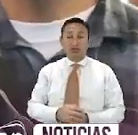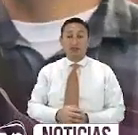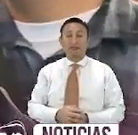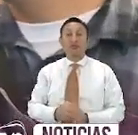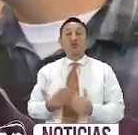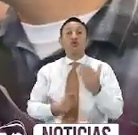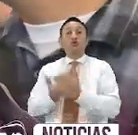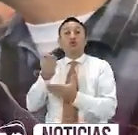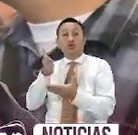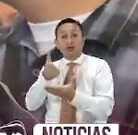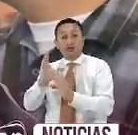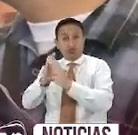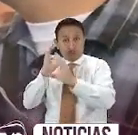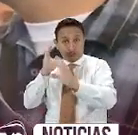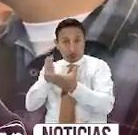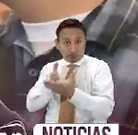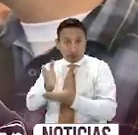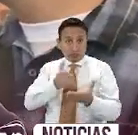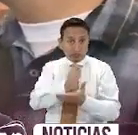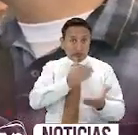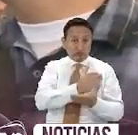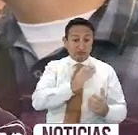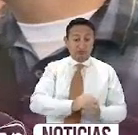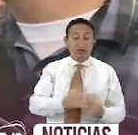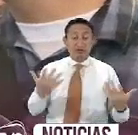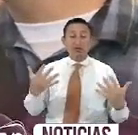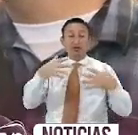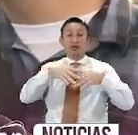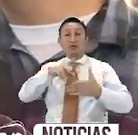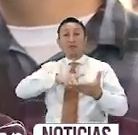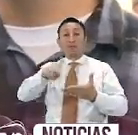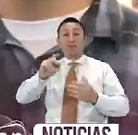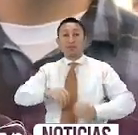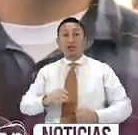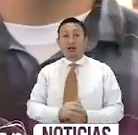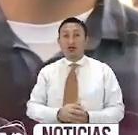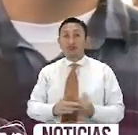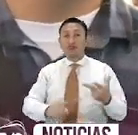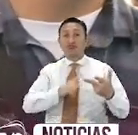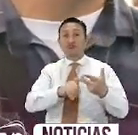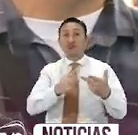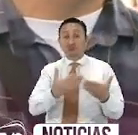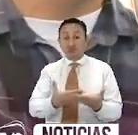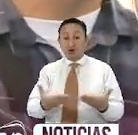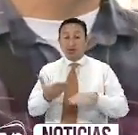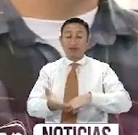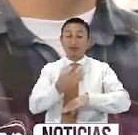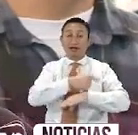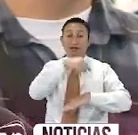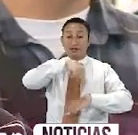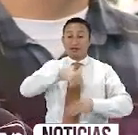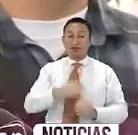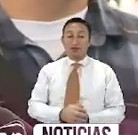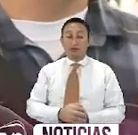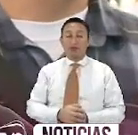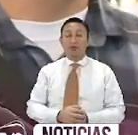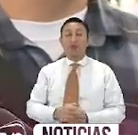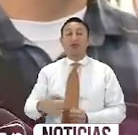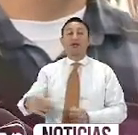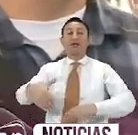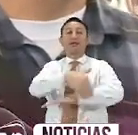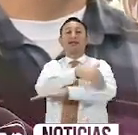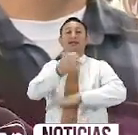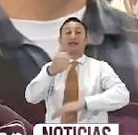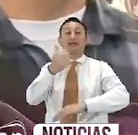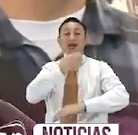nuevas rutas de frecuencias. Ya viene la integración del sistema de pago. Vienen obras que no se habían hecho en la capital, como invertir la Galo Plazo Lazo. Pero